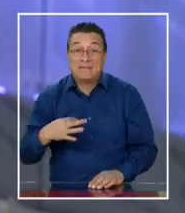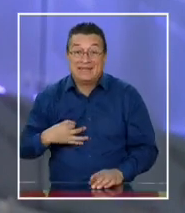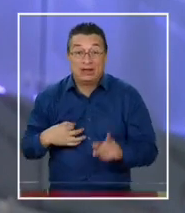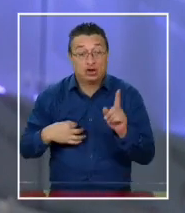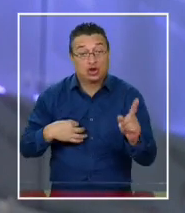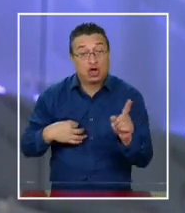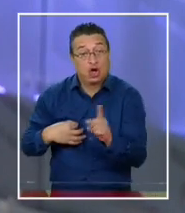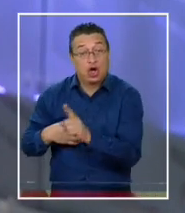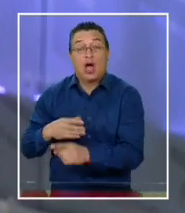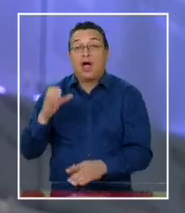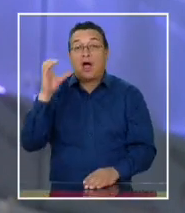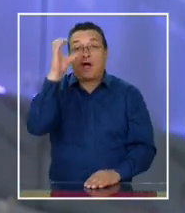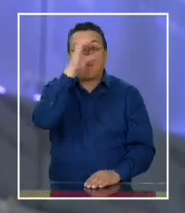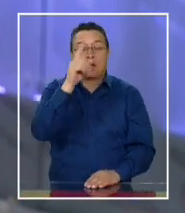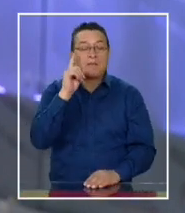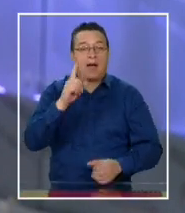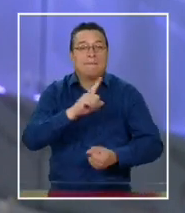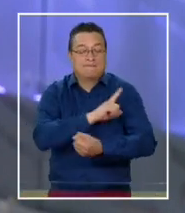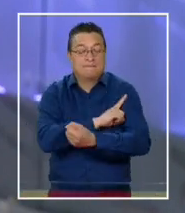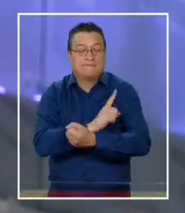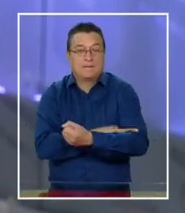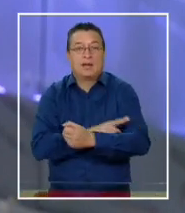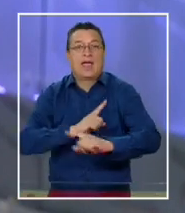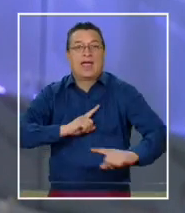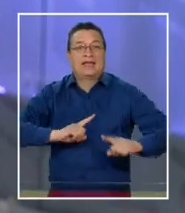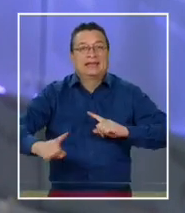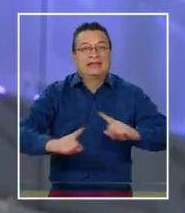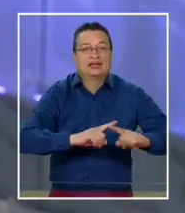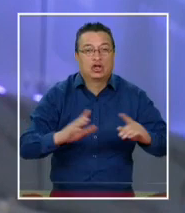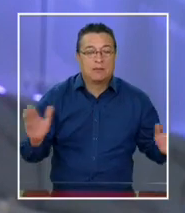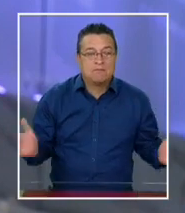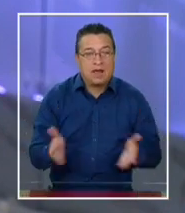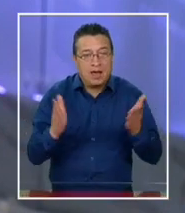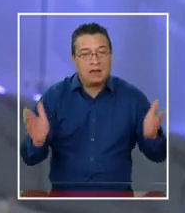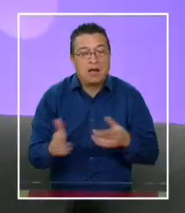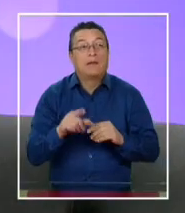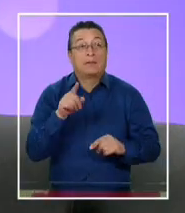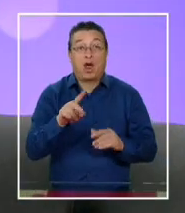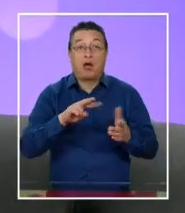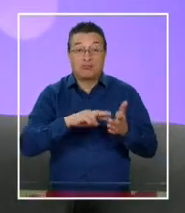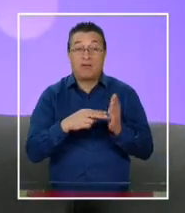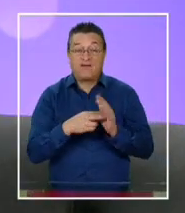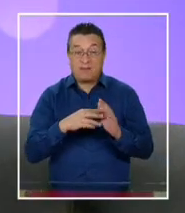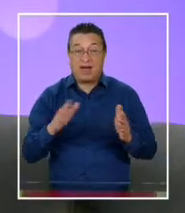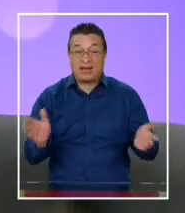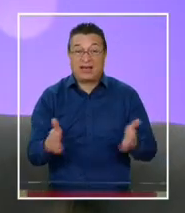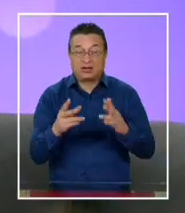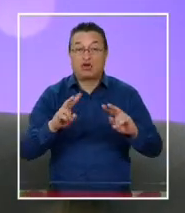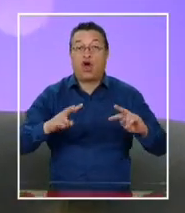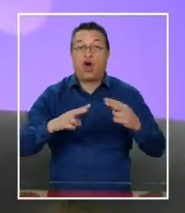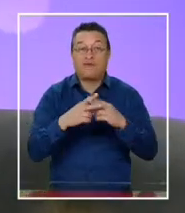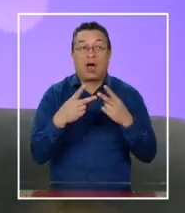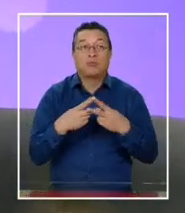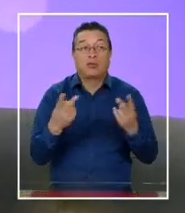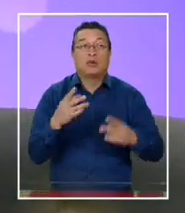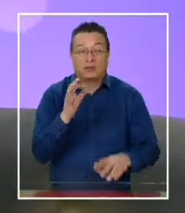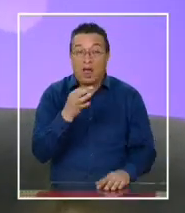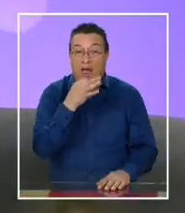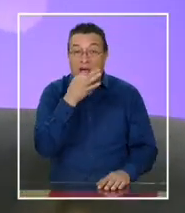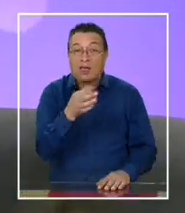ministra lo que estaba buscando era fortalecer la gestión no darle un problema de gestión en obras públicas